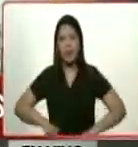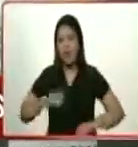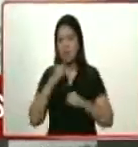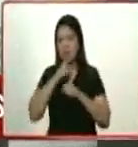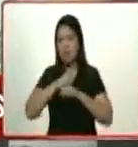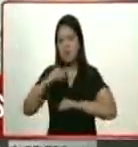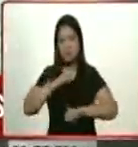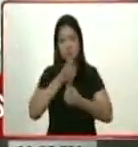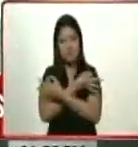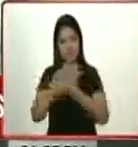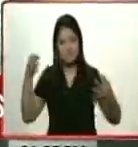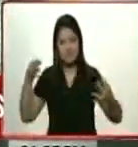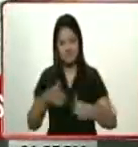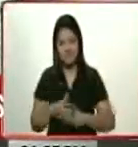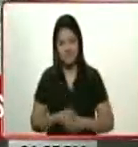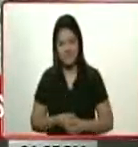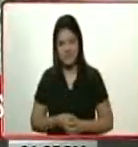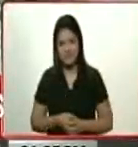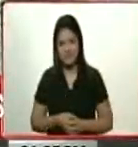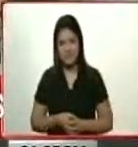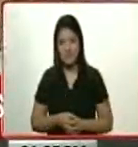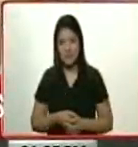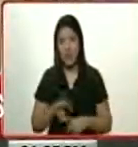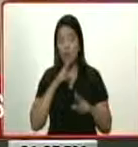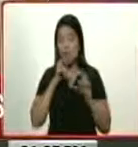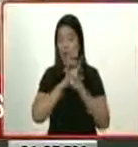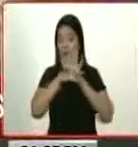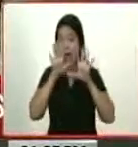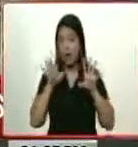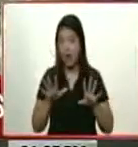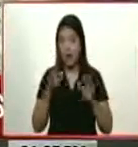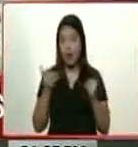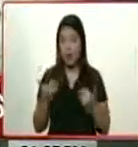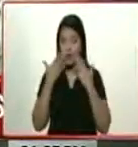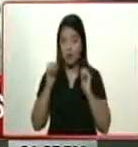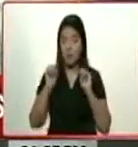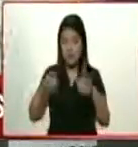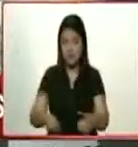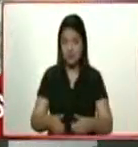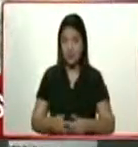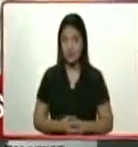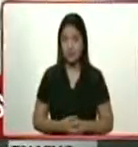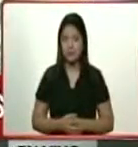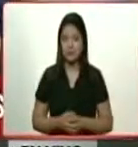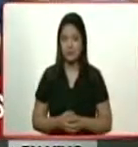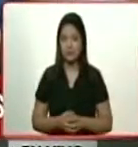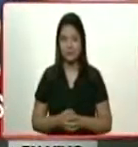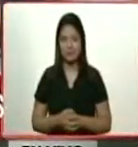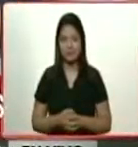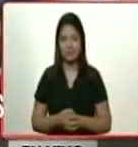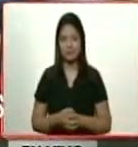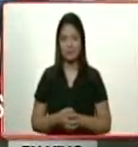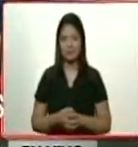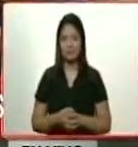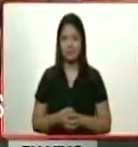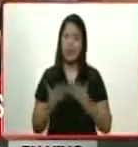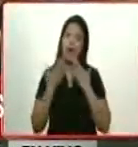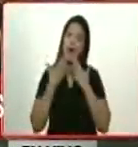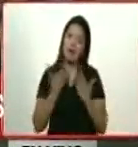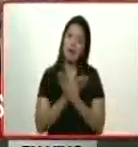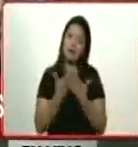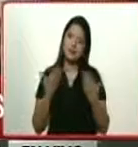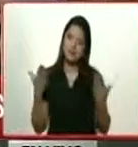es la otra y William Pérez el otro. Si esos compañeros están allí en la asamblea, tendremos los tres